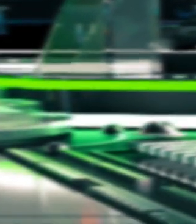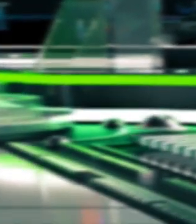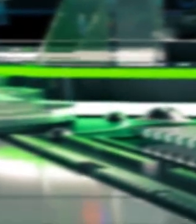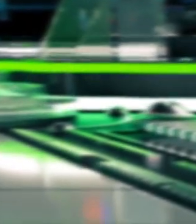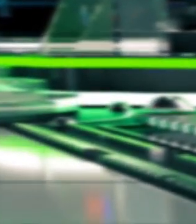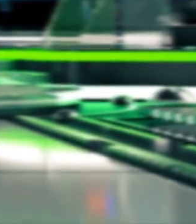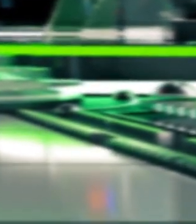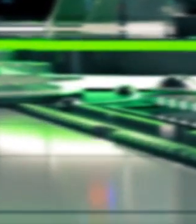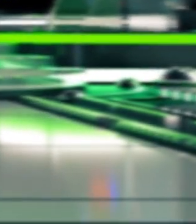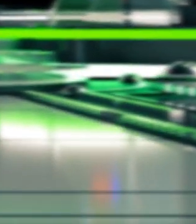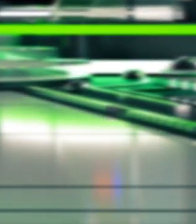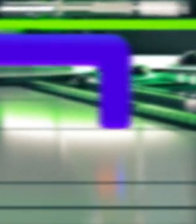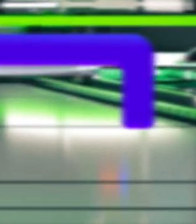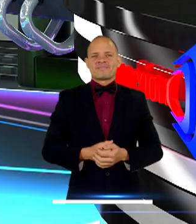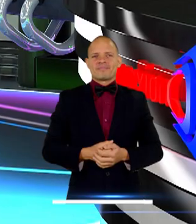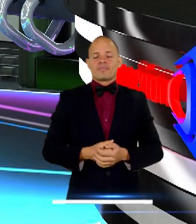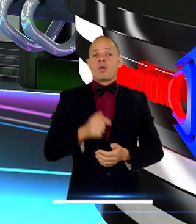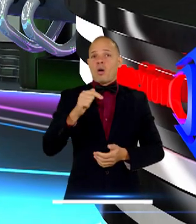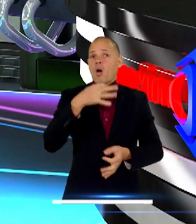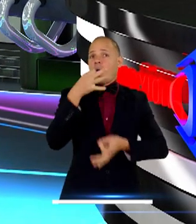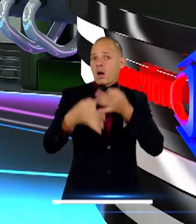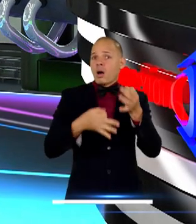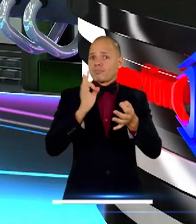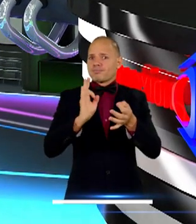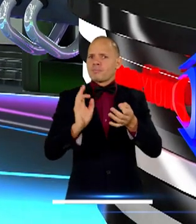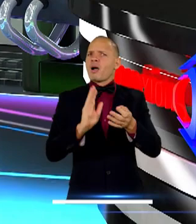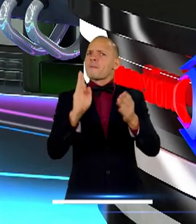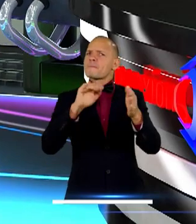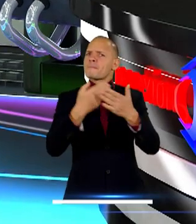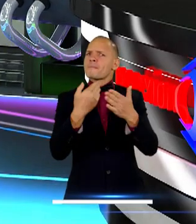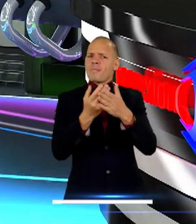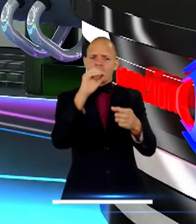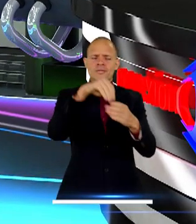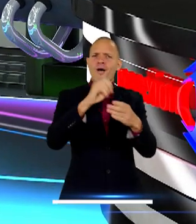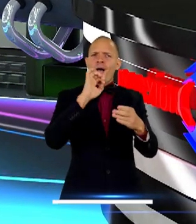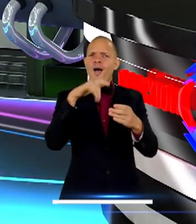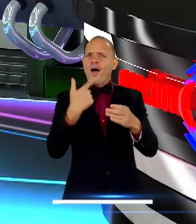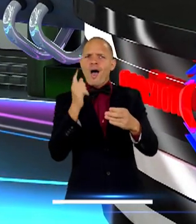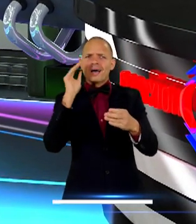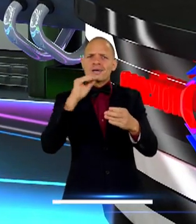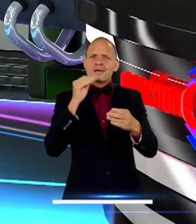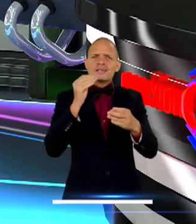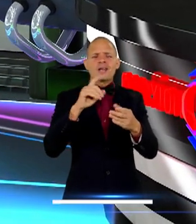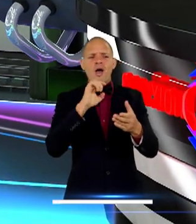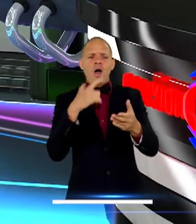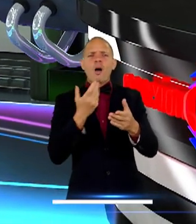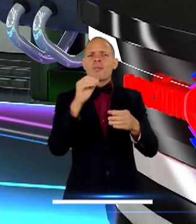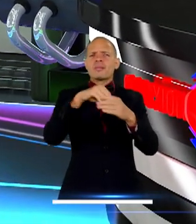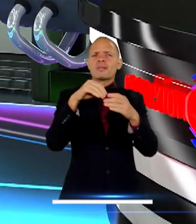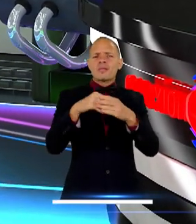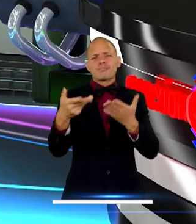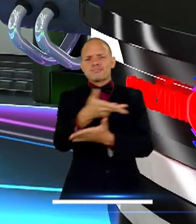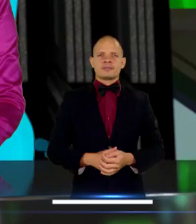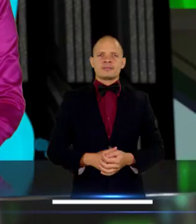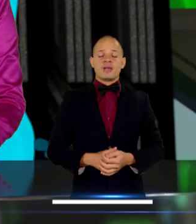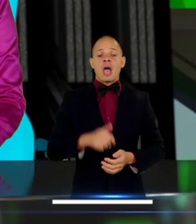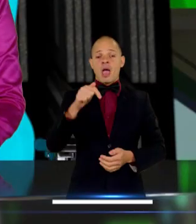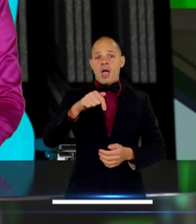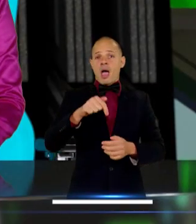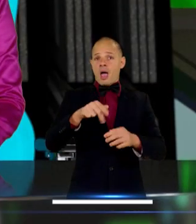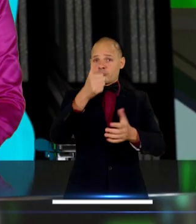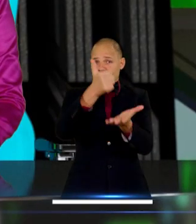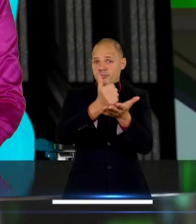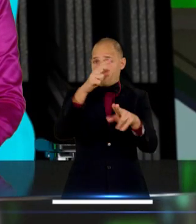Esta semana en Conexión Cuba. Gestión empresarial, identidades presupuestadas como base para los servicios de gobierno y comercio electrónico. El